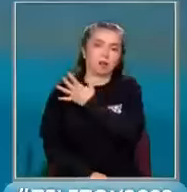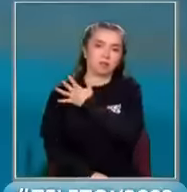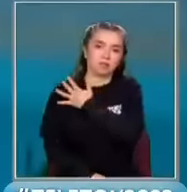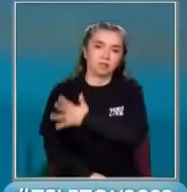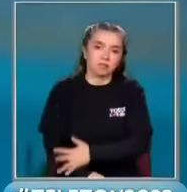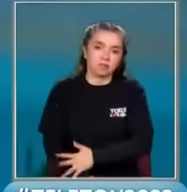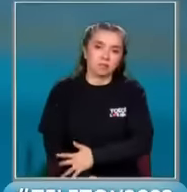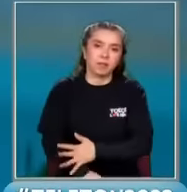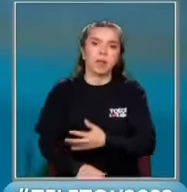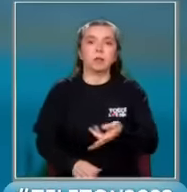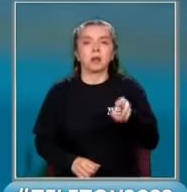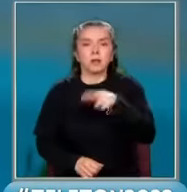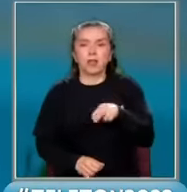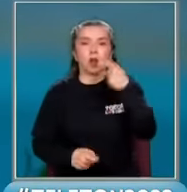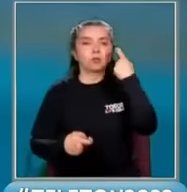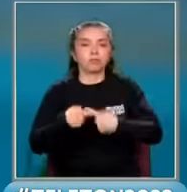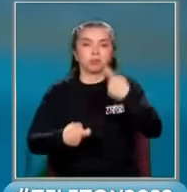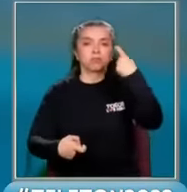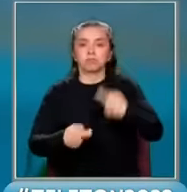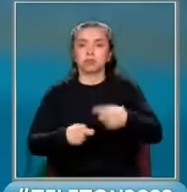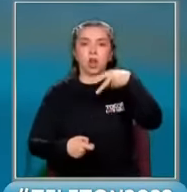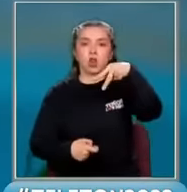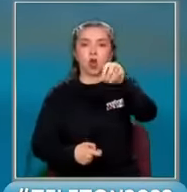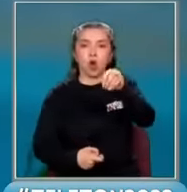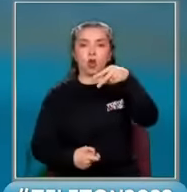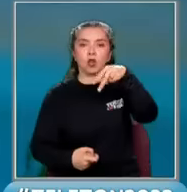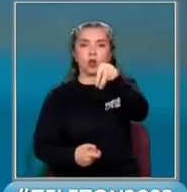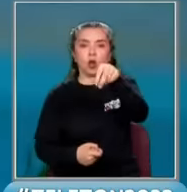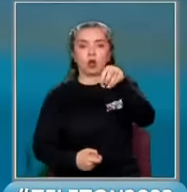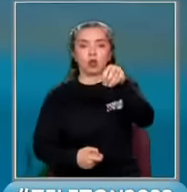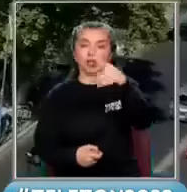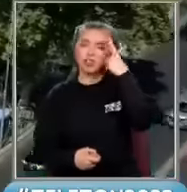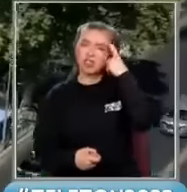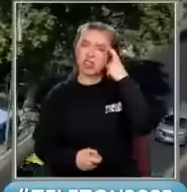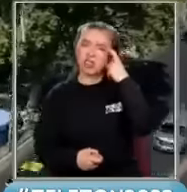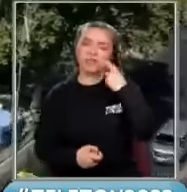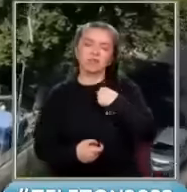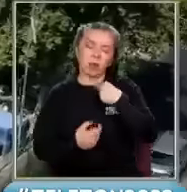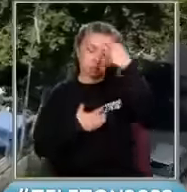Me repitieron tanto el no que hay veces que uno se termina creyéndose no.